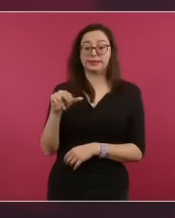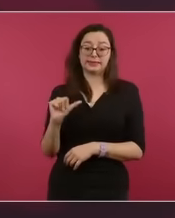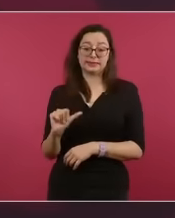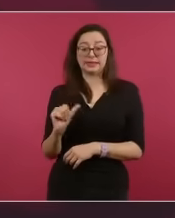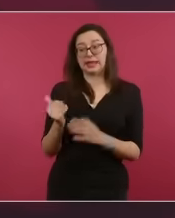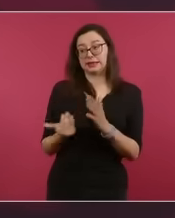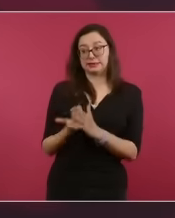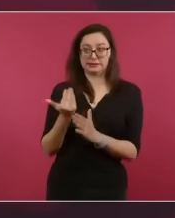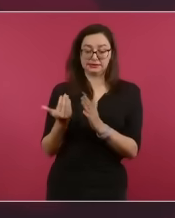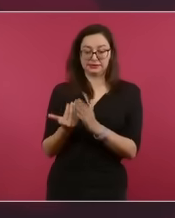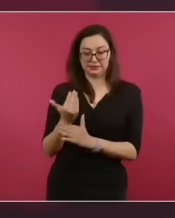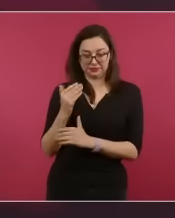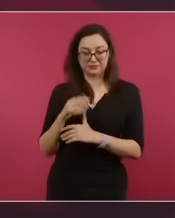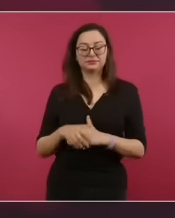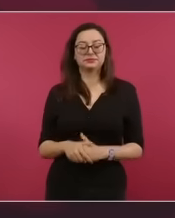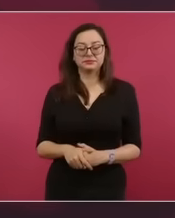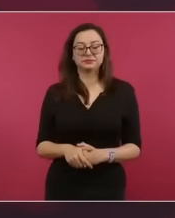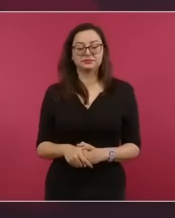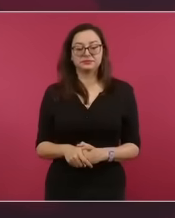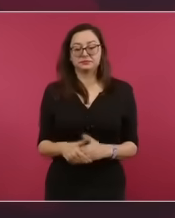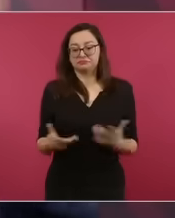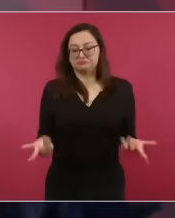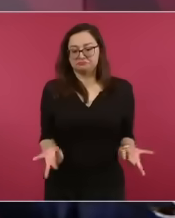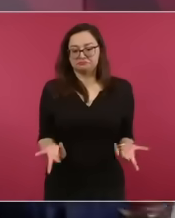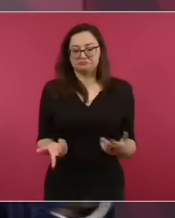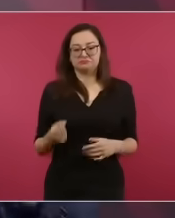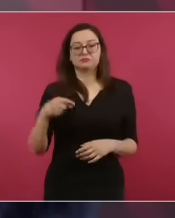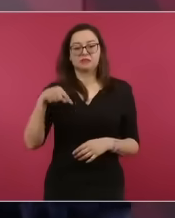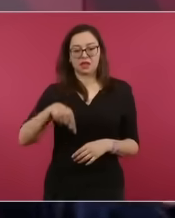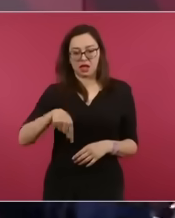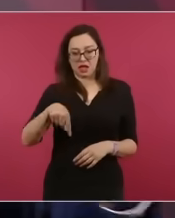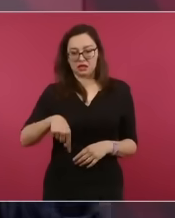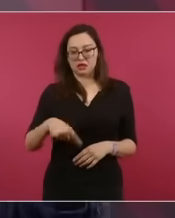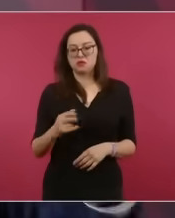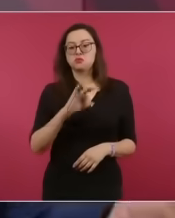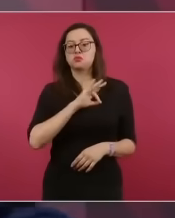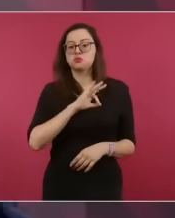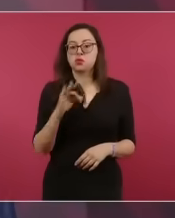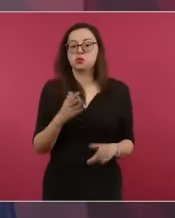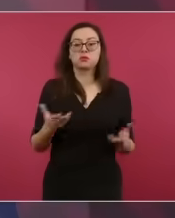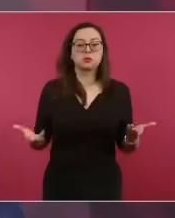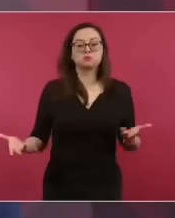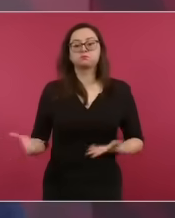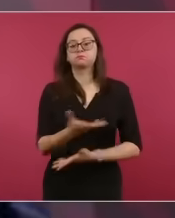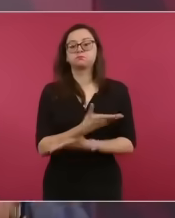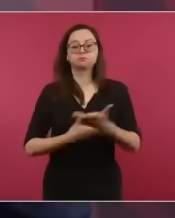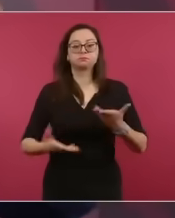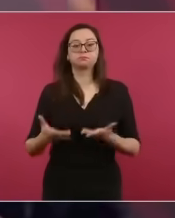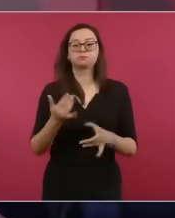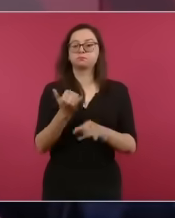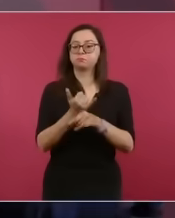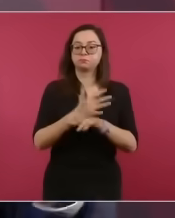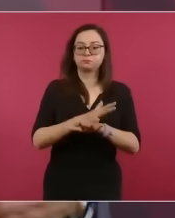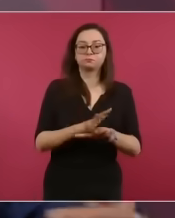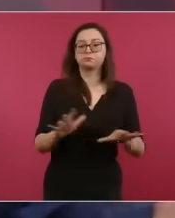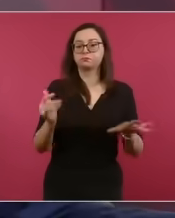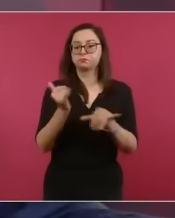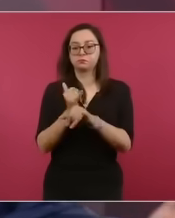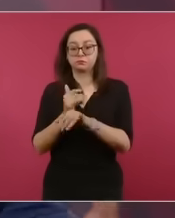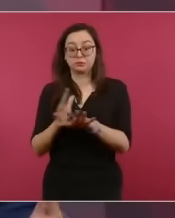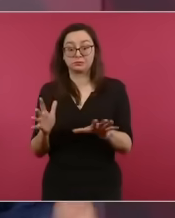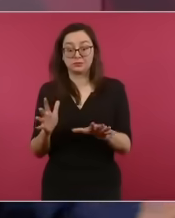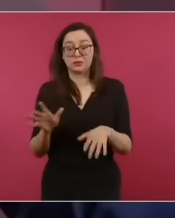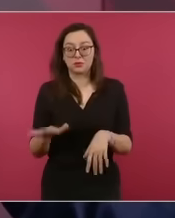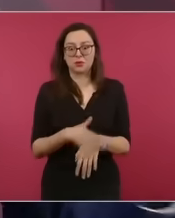del régimen, y aquí podemos aclarar. Por eso quisieran